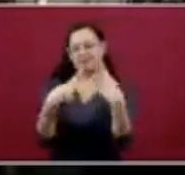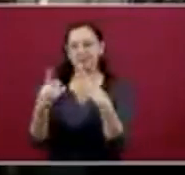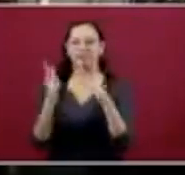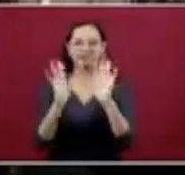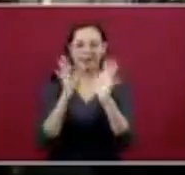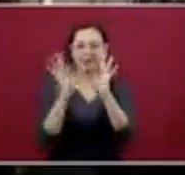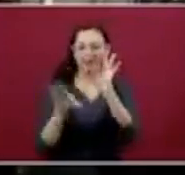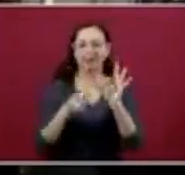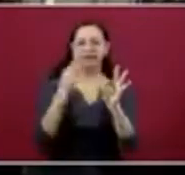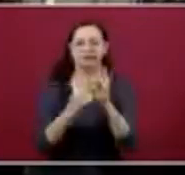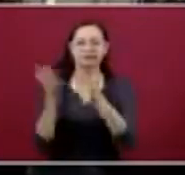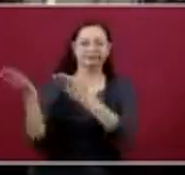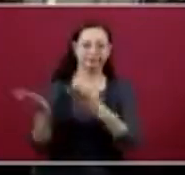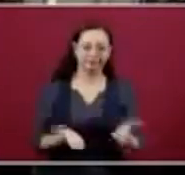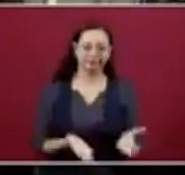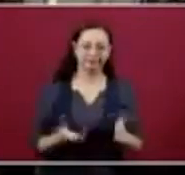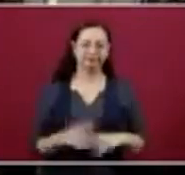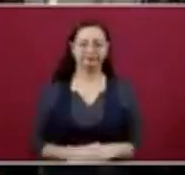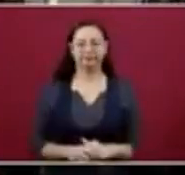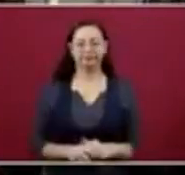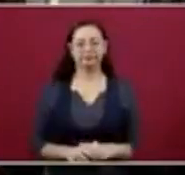aquí. Vamos a